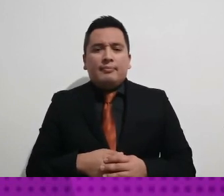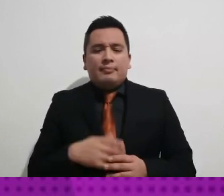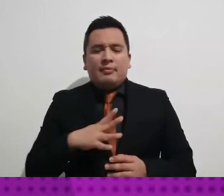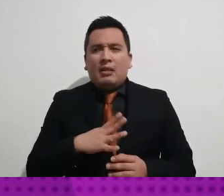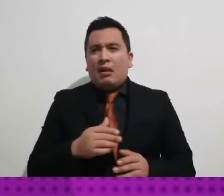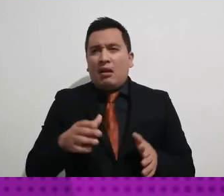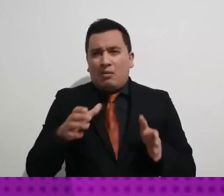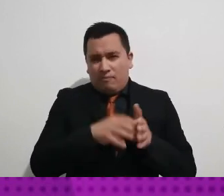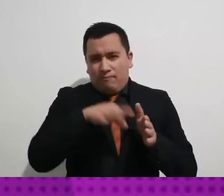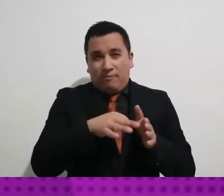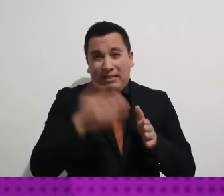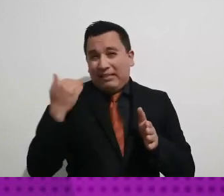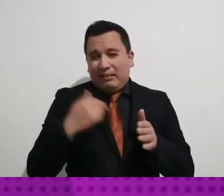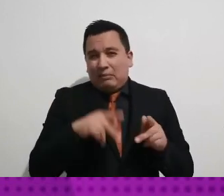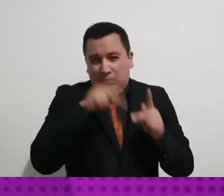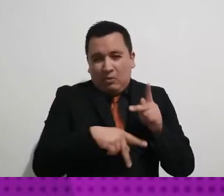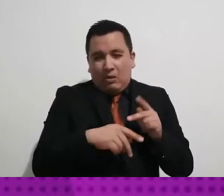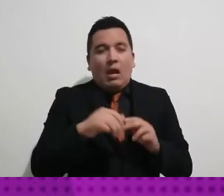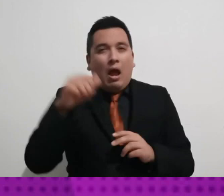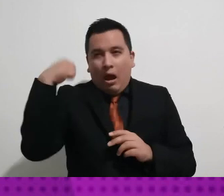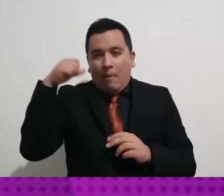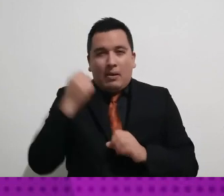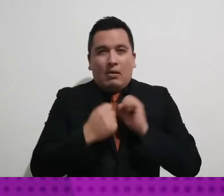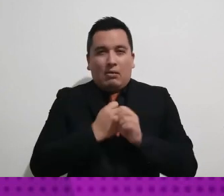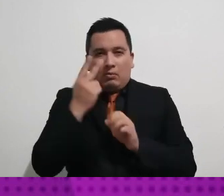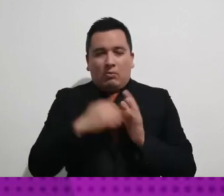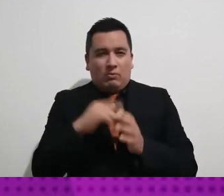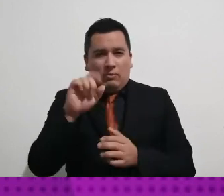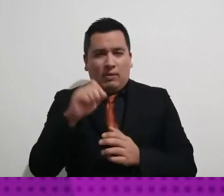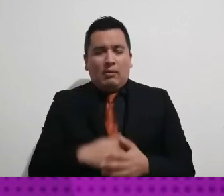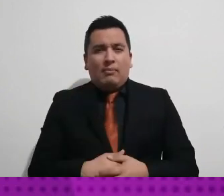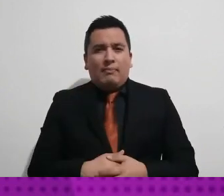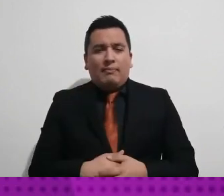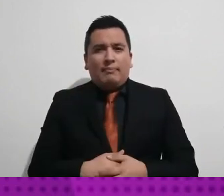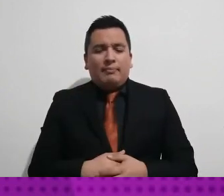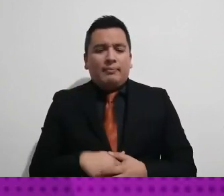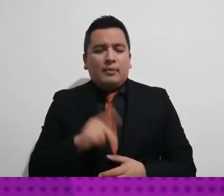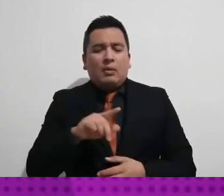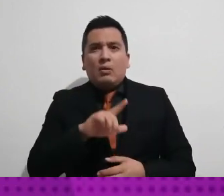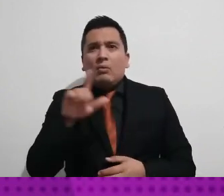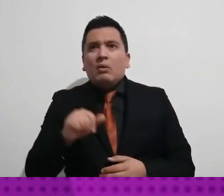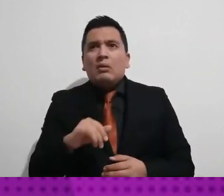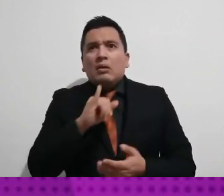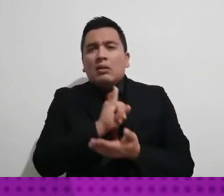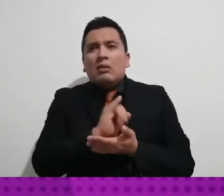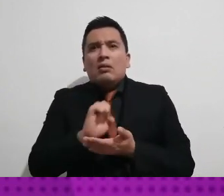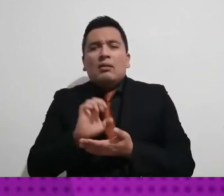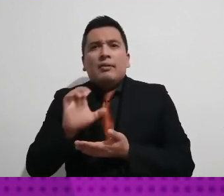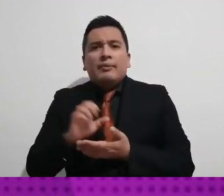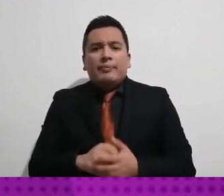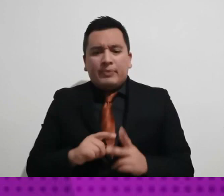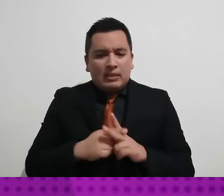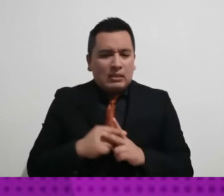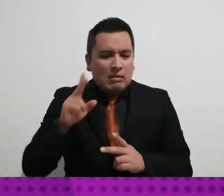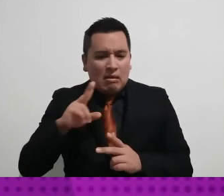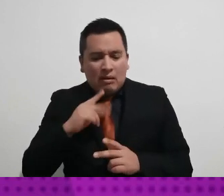Se detiene el proceso electoral en Coahuila en el mes de abril del 2020. Inmediatamente el Instituto Electoral